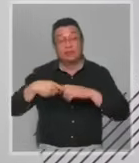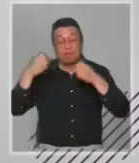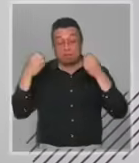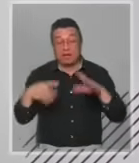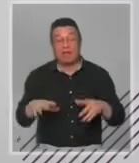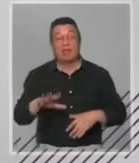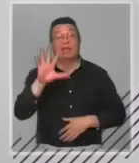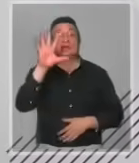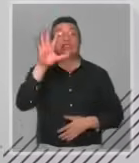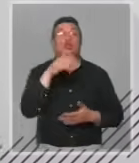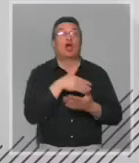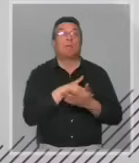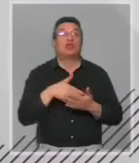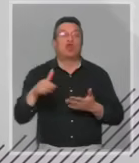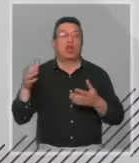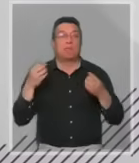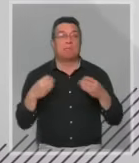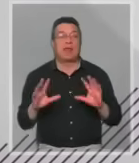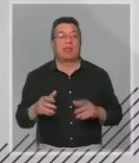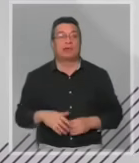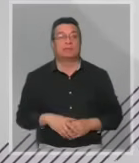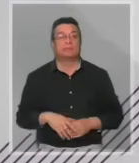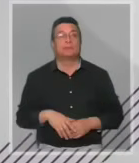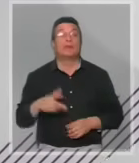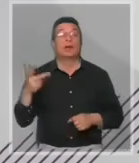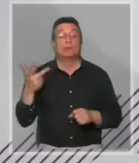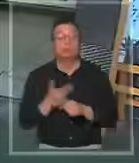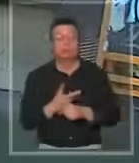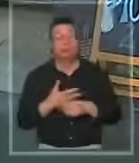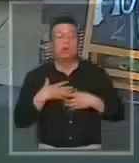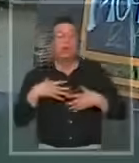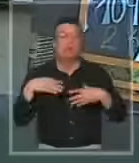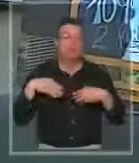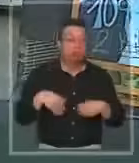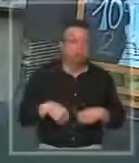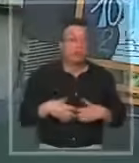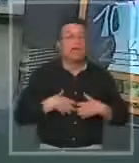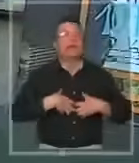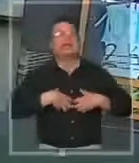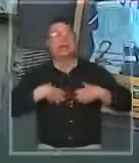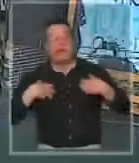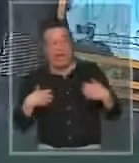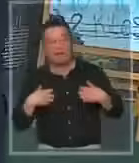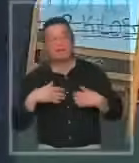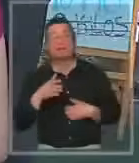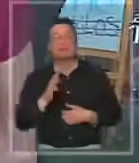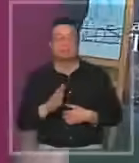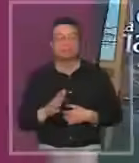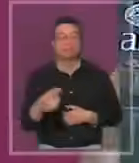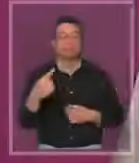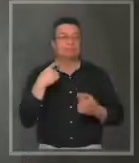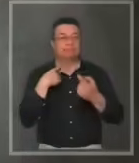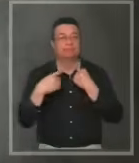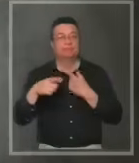de 5 millones de pesos. El mal rato, la frustración y la rabia se seguirá